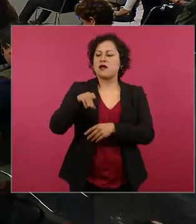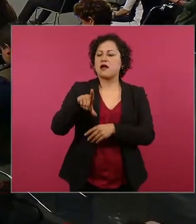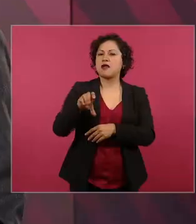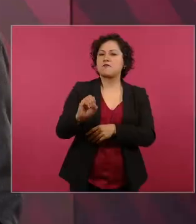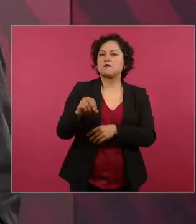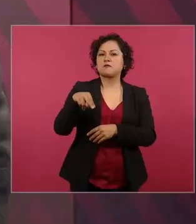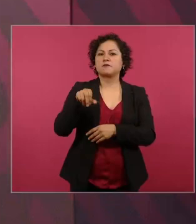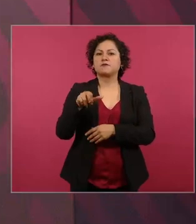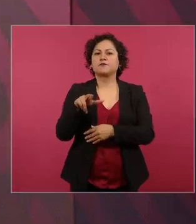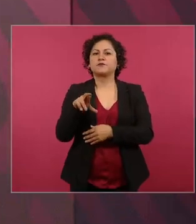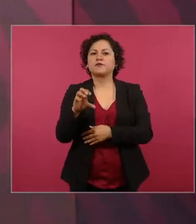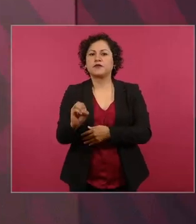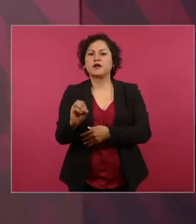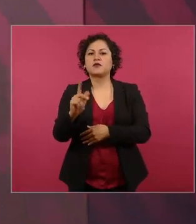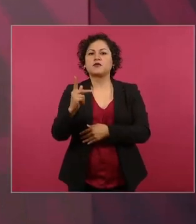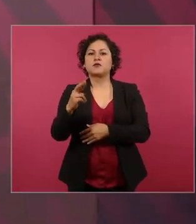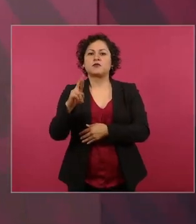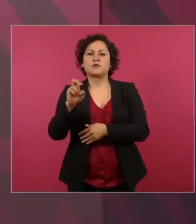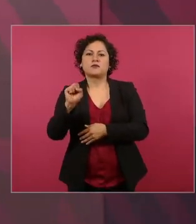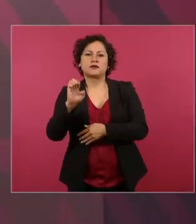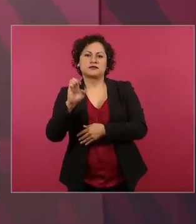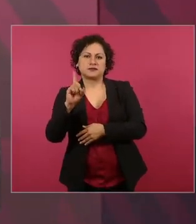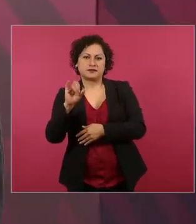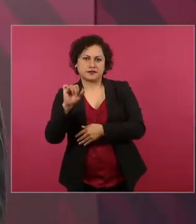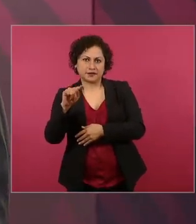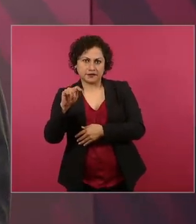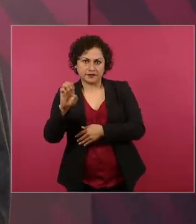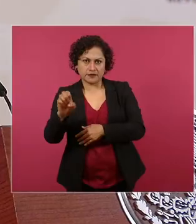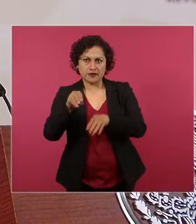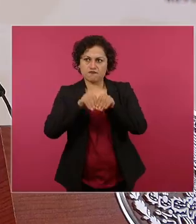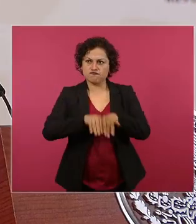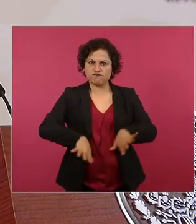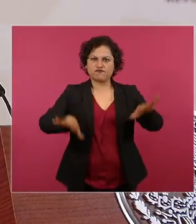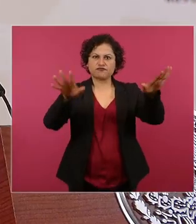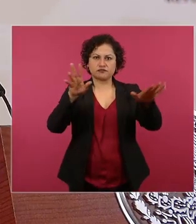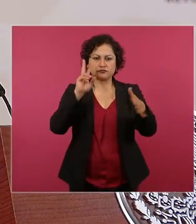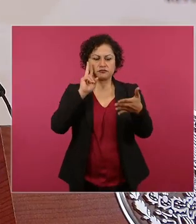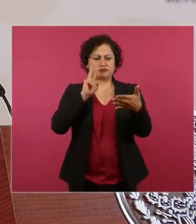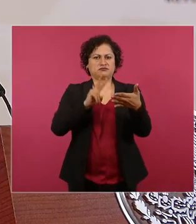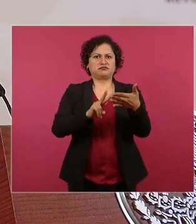narcopresidente, y ahora sí, ¿y de parte de quién?